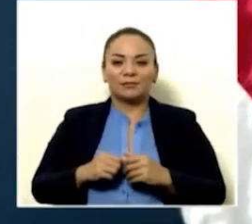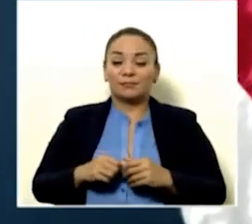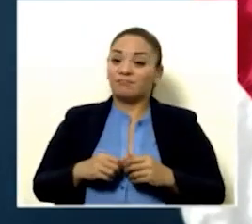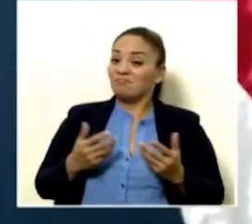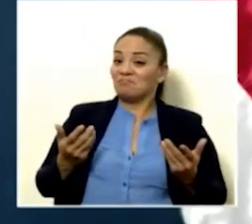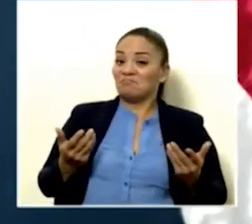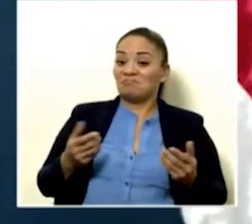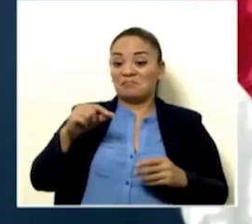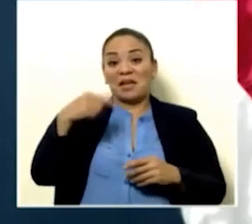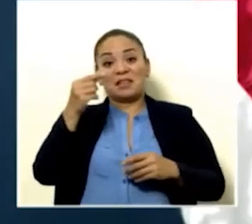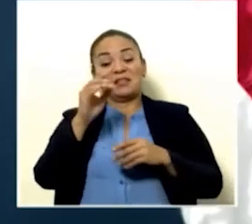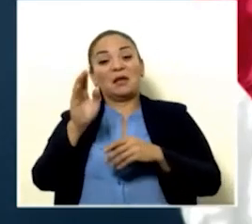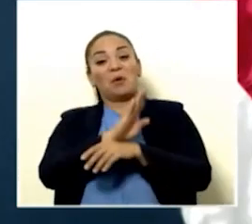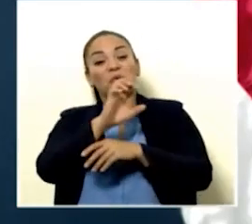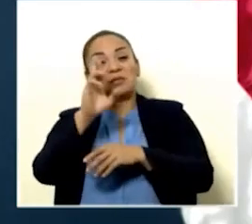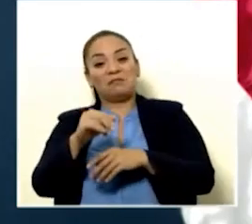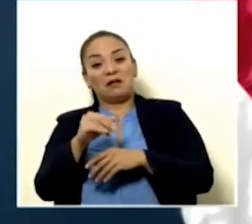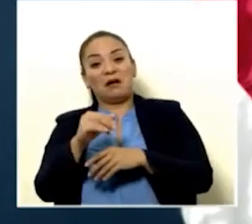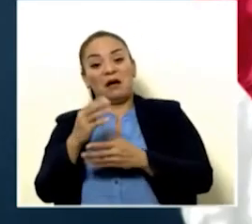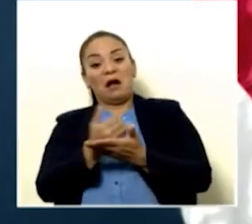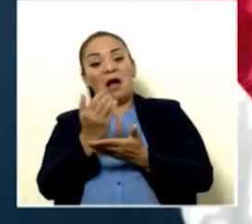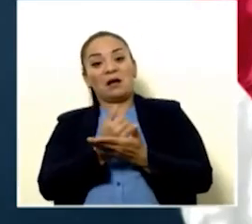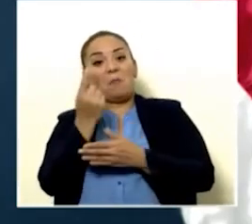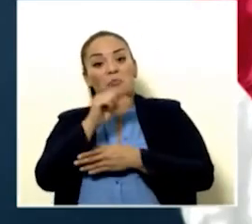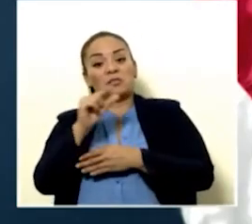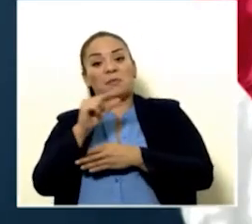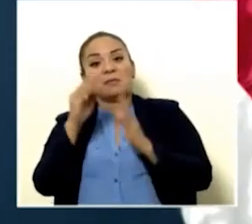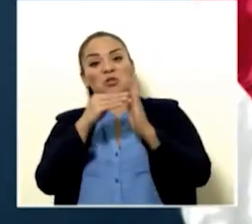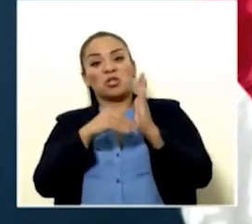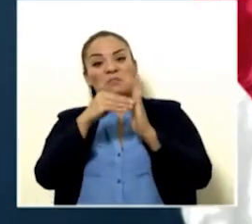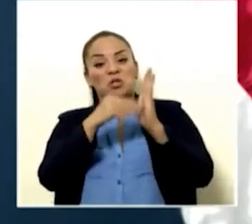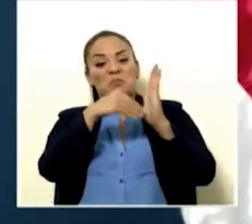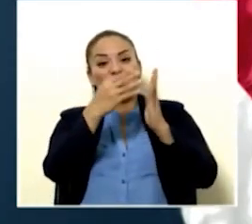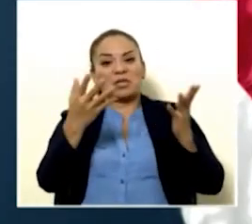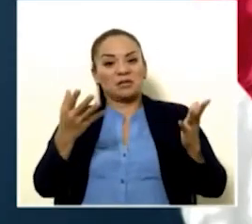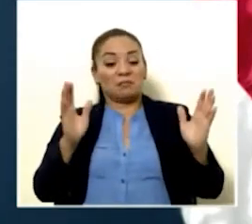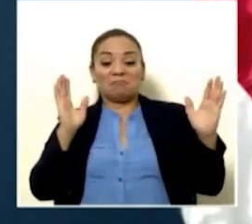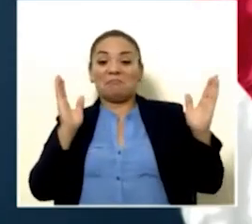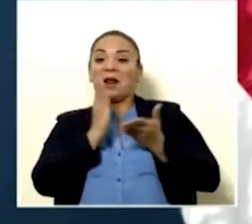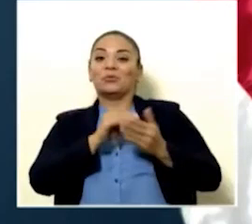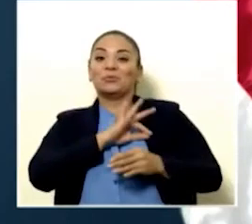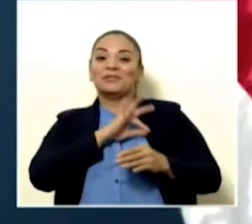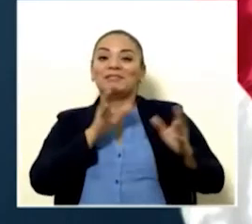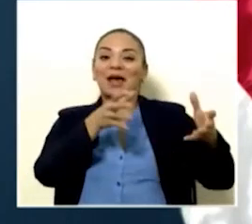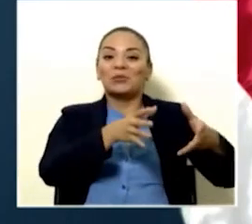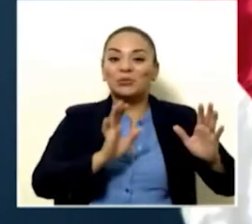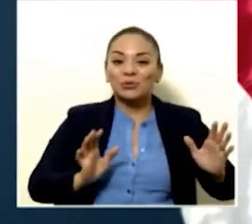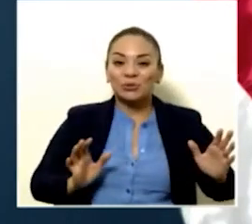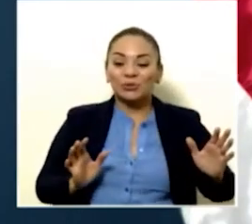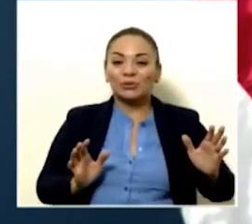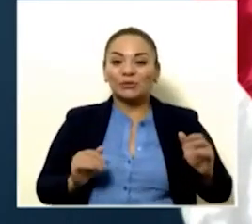Salario de un gerente del Banco de Costa Rica que gana millones de pesos por semana. Son valores para algunos. El que ya me